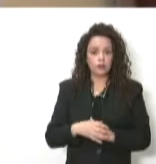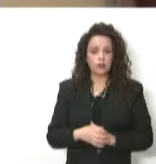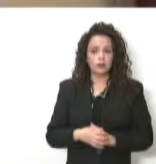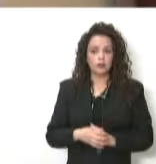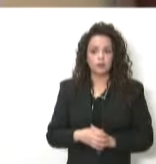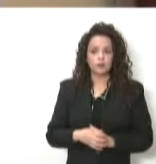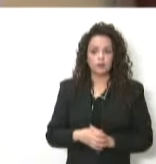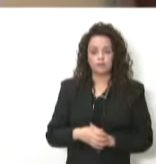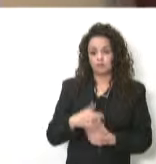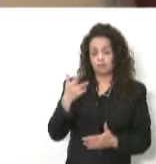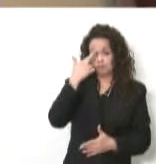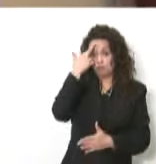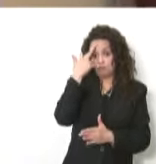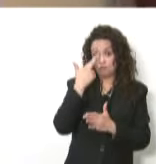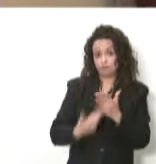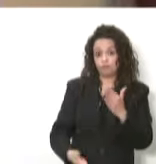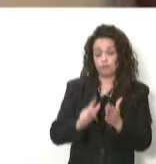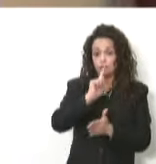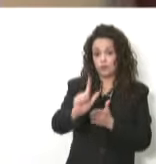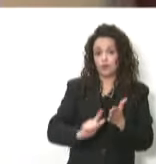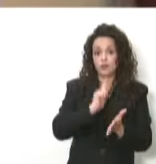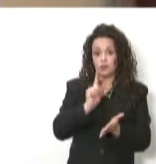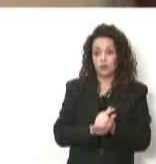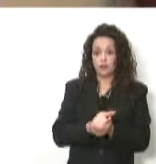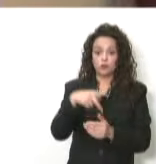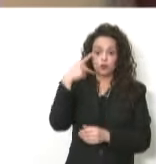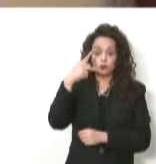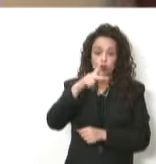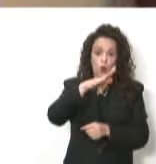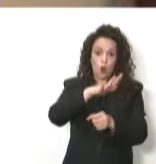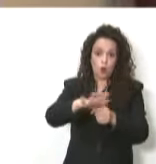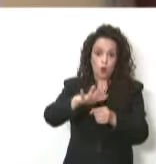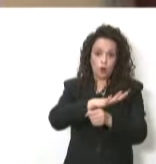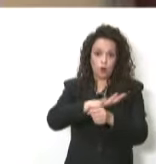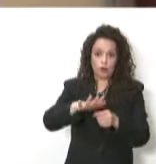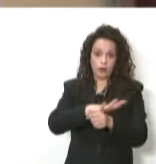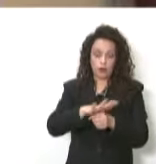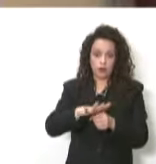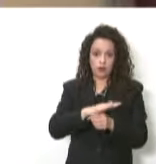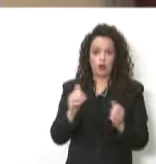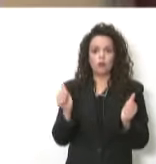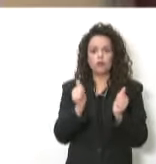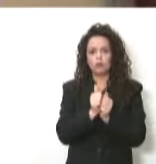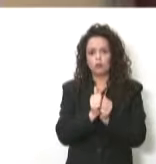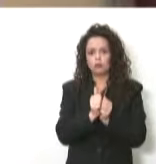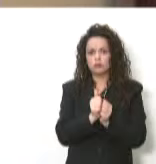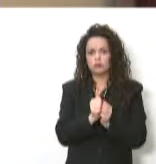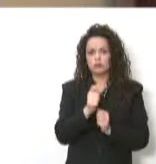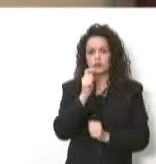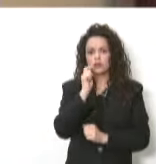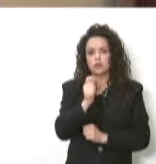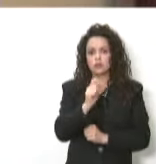una inconsistencia en las leyes locales respecto de la base de que es la Ley General de